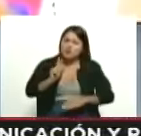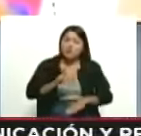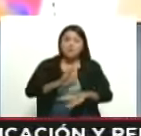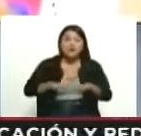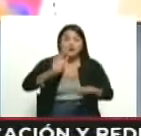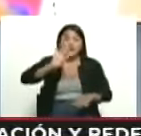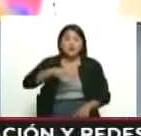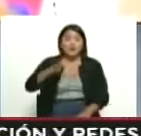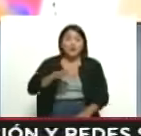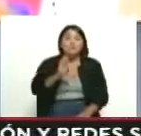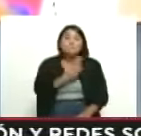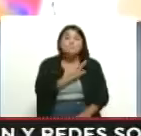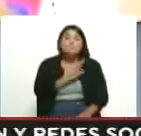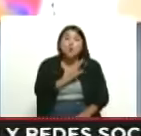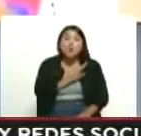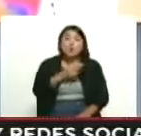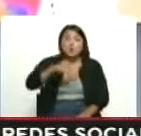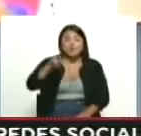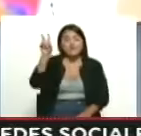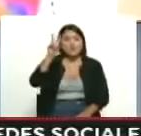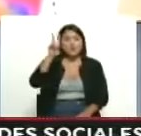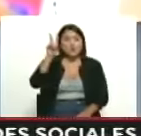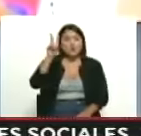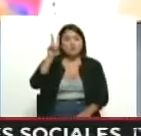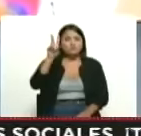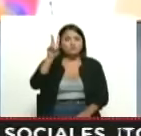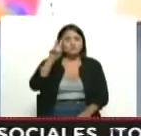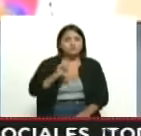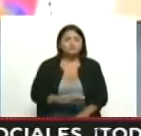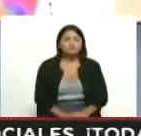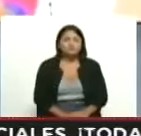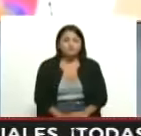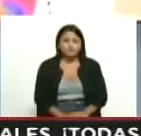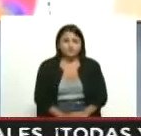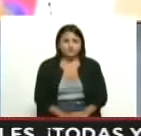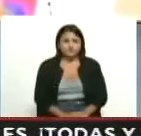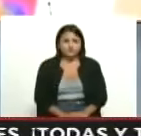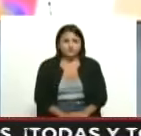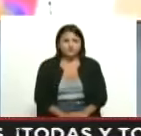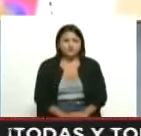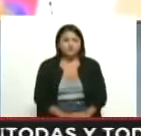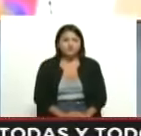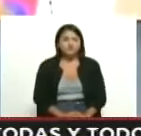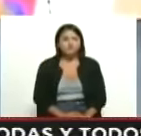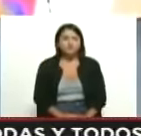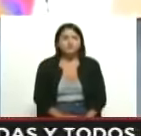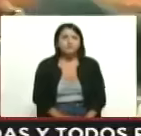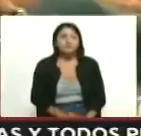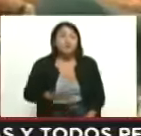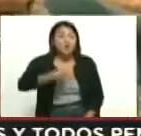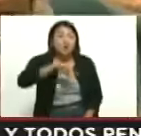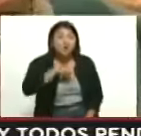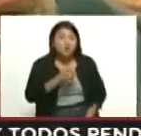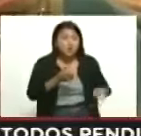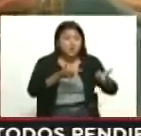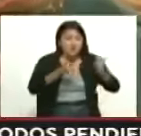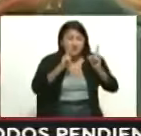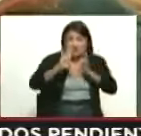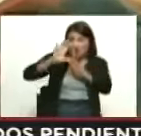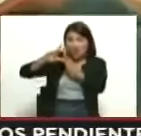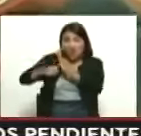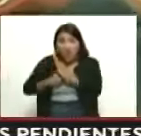Esequibo, todo lo que esté al oeste del río Esequibo, es de Venezuela. Y no vamos a permitir que nada ni